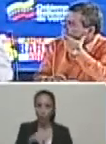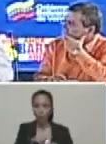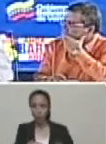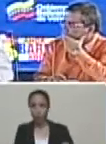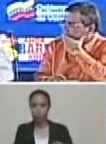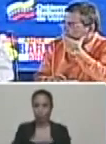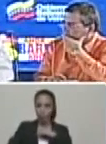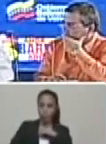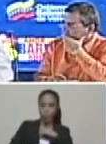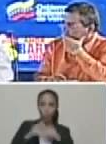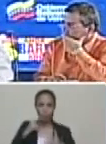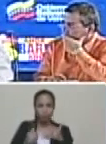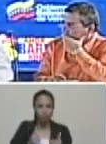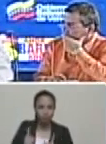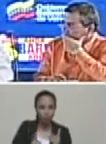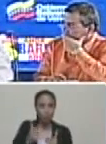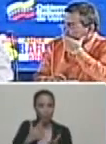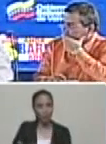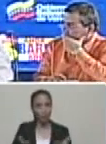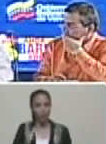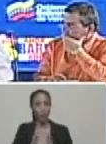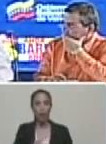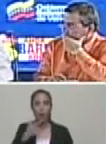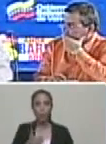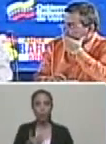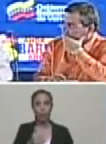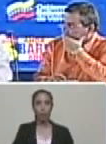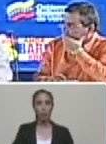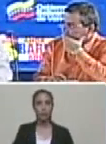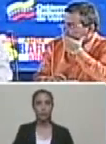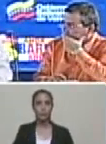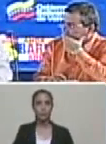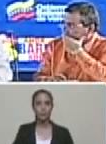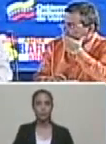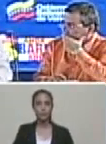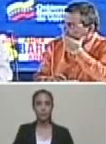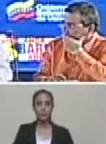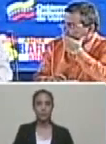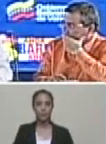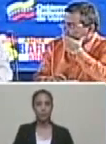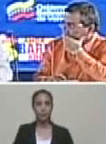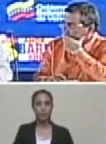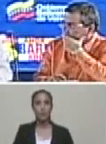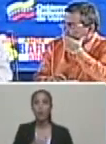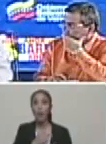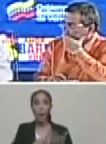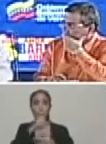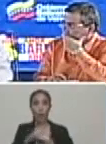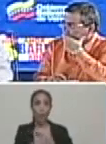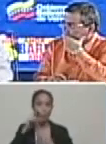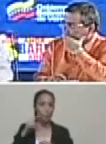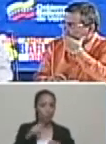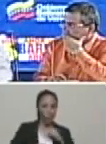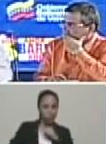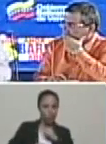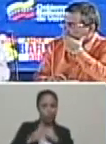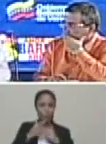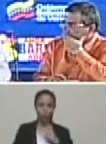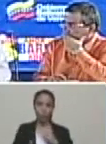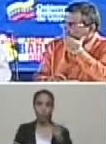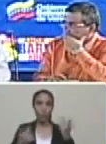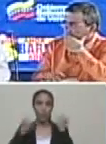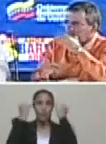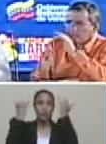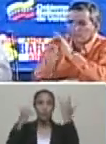a la patria desde antes que sean paridos por su madre. El plan parto humanizado es una de las cosas más bellas que la revolución